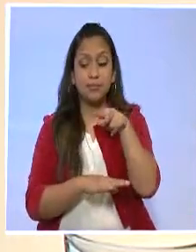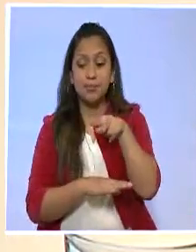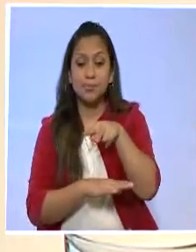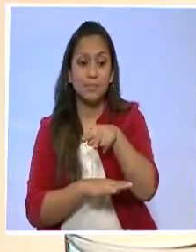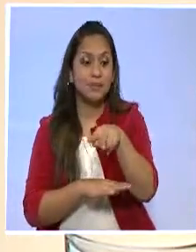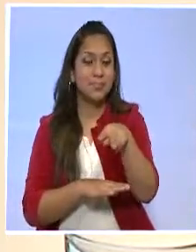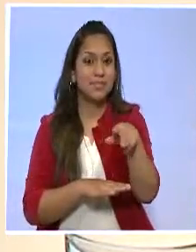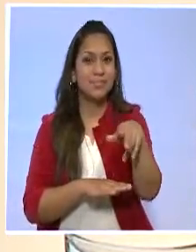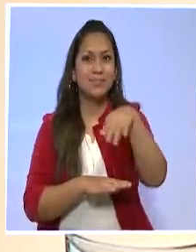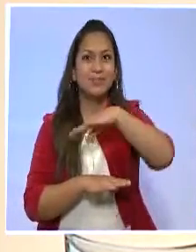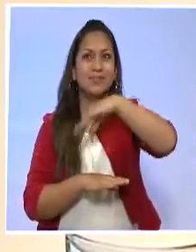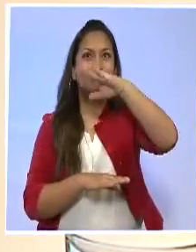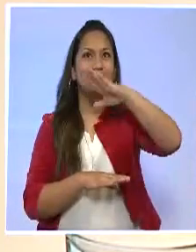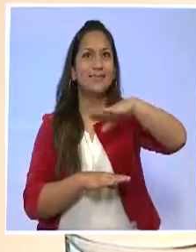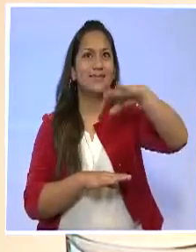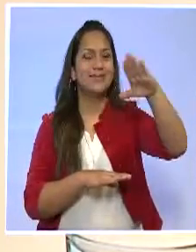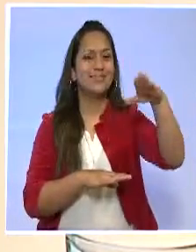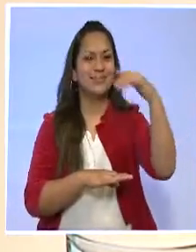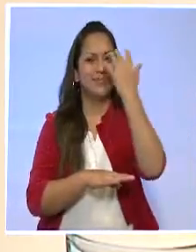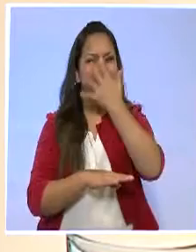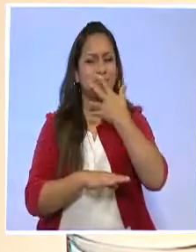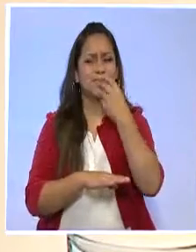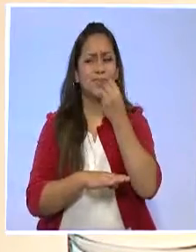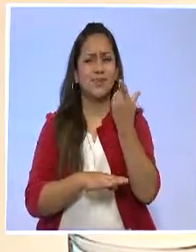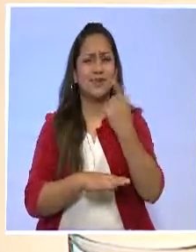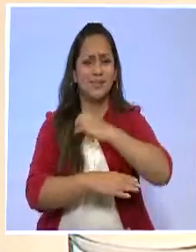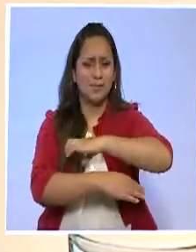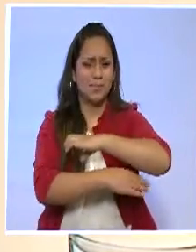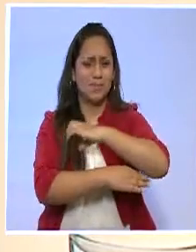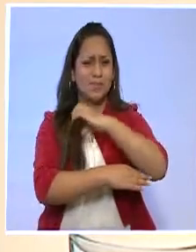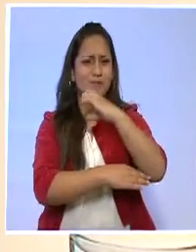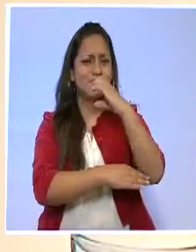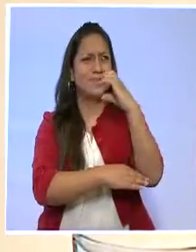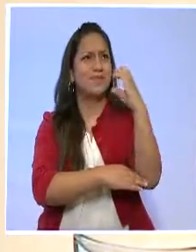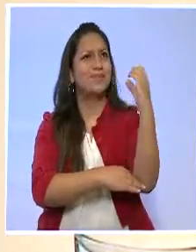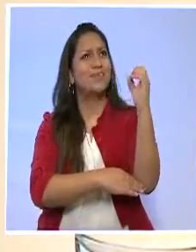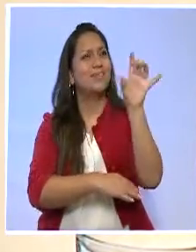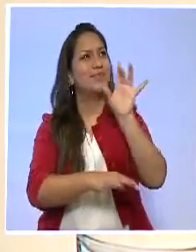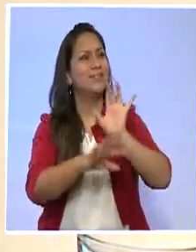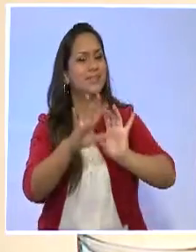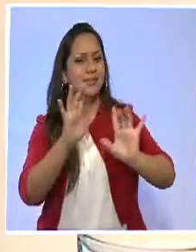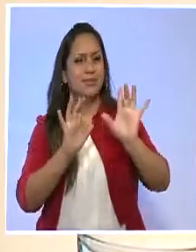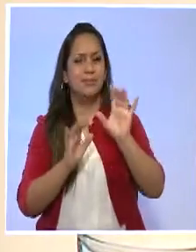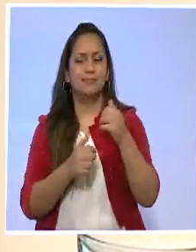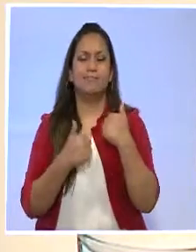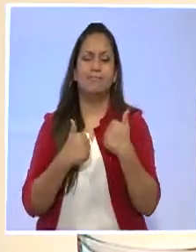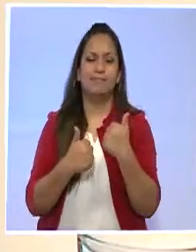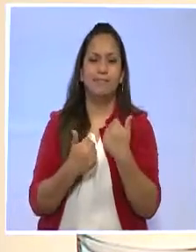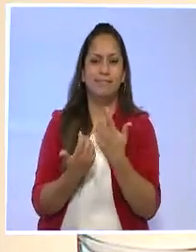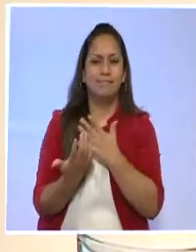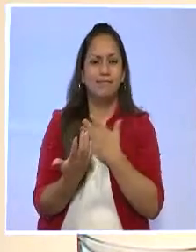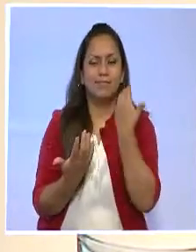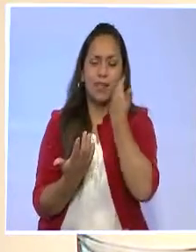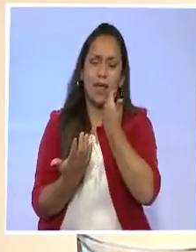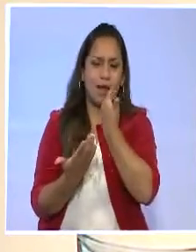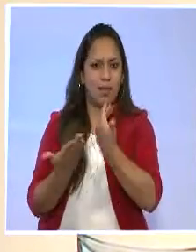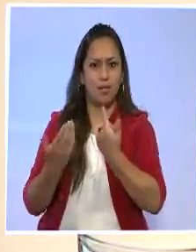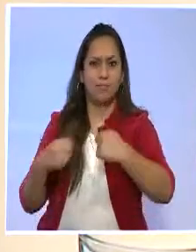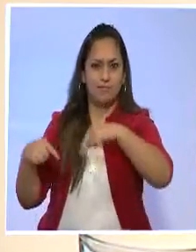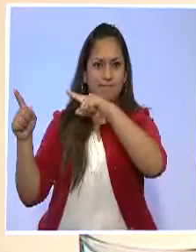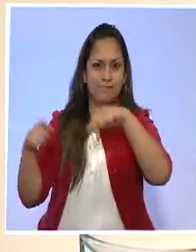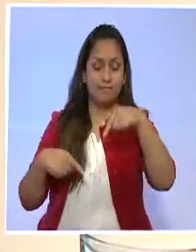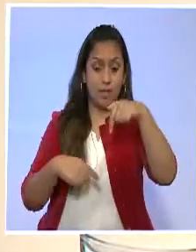maravillan nuestros migrantes cuando regresan después de años a su suelo patrio así que hasta por ellos por nuestros migrantes pues yo creo que este país